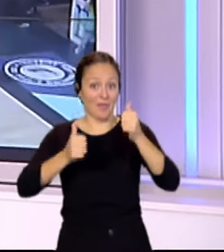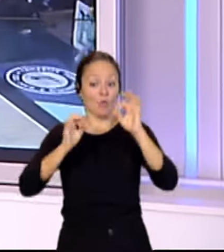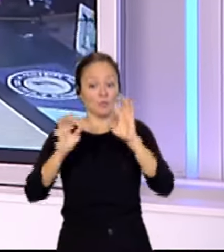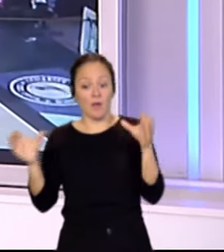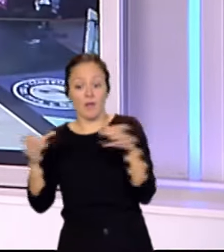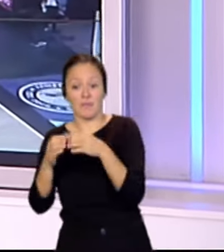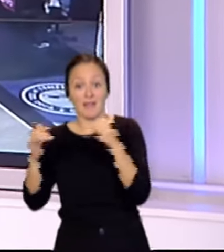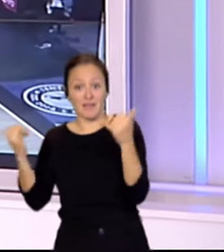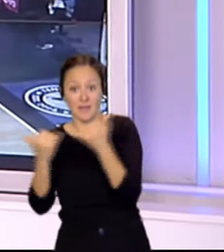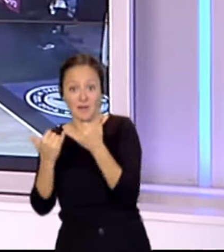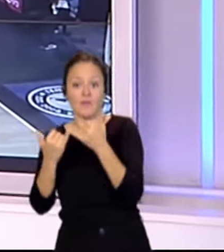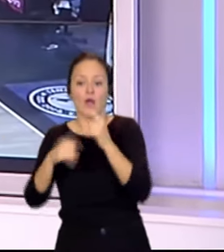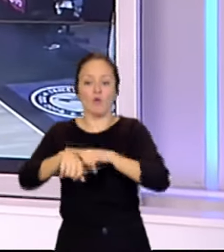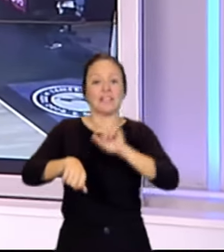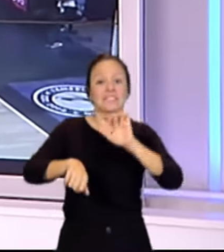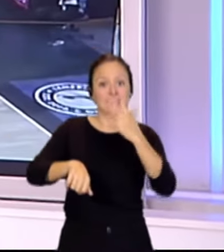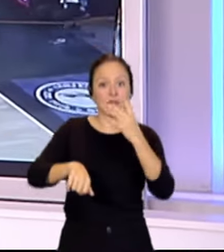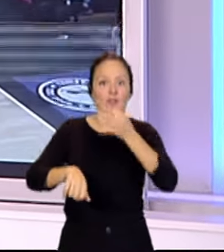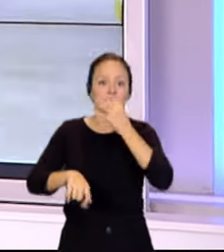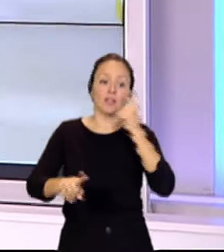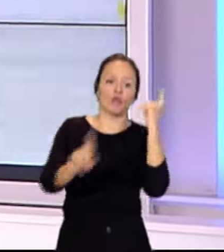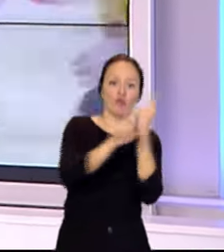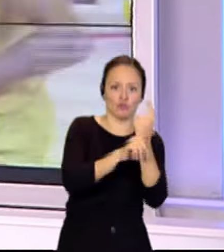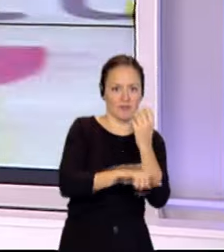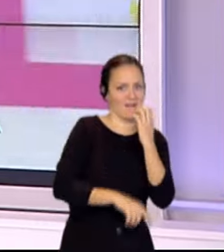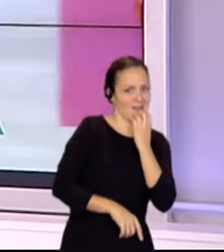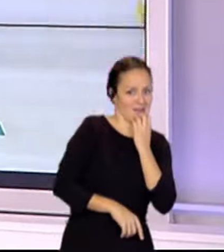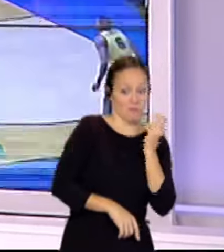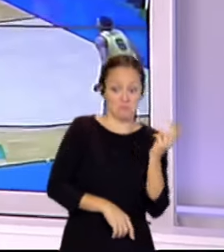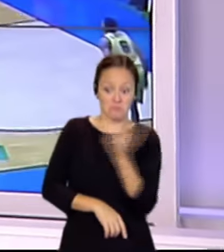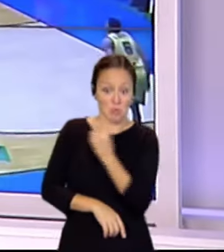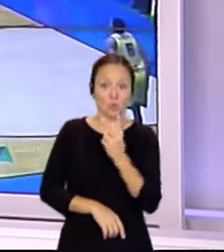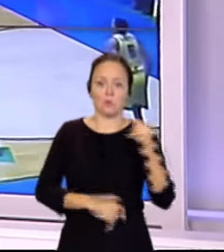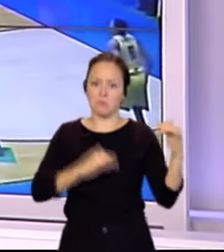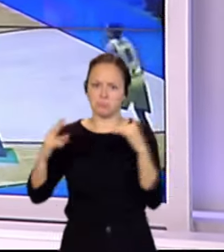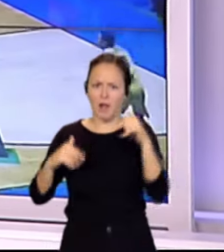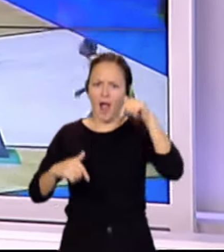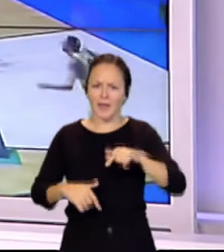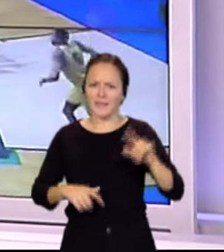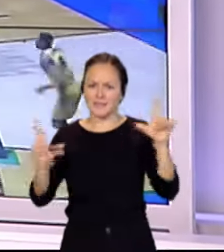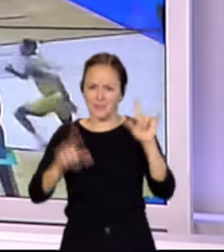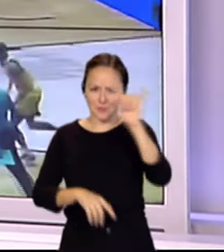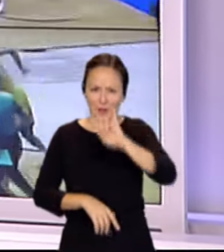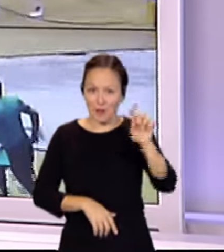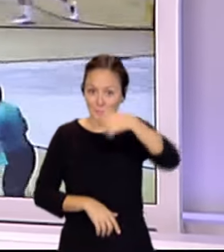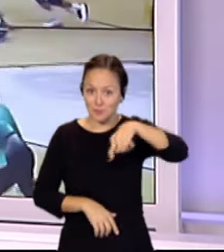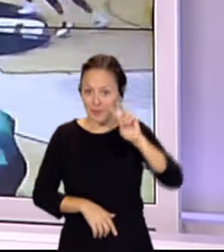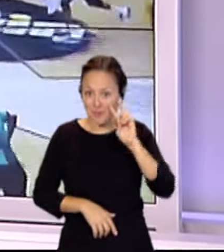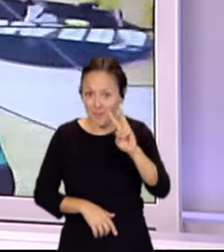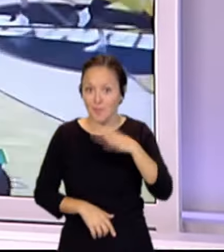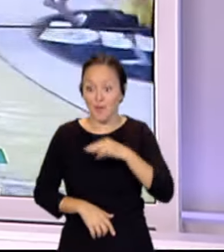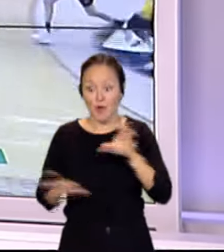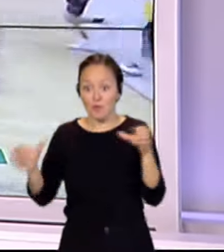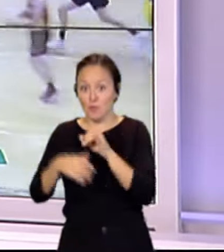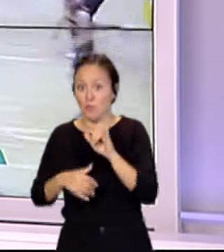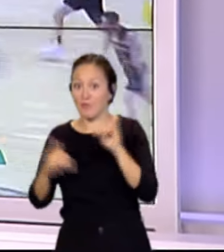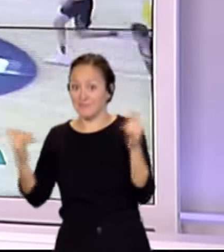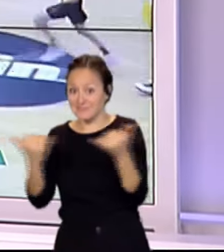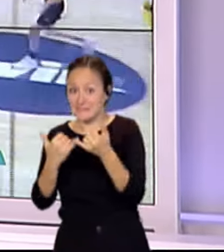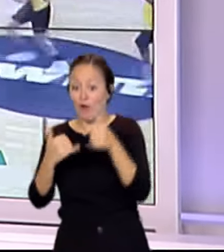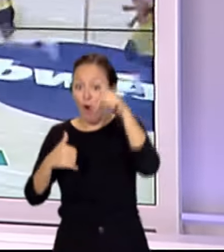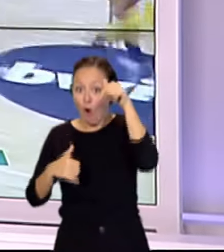a partir de las 5 de la tarde ante el peristeri griego un choque que van a poder seguir aquí en directo en televisión canaria la expedición amarilla aurinegra que